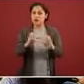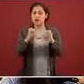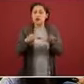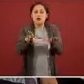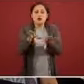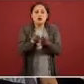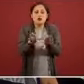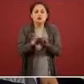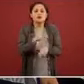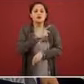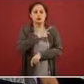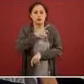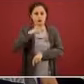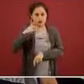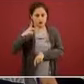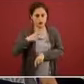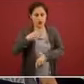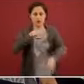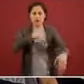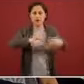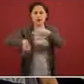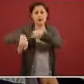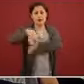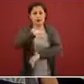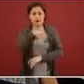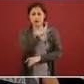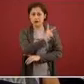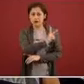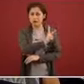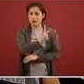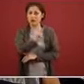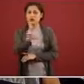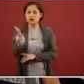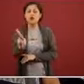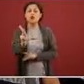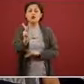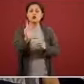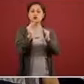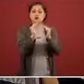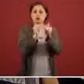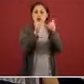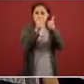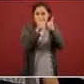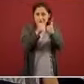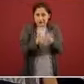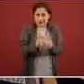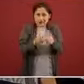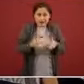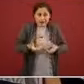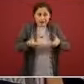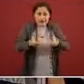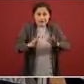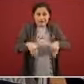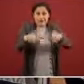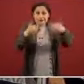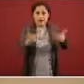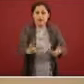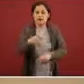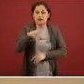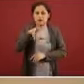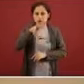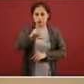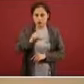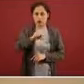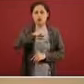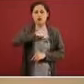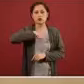las personas se mantengan fuera del espacio público, y esto lo hemos dicho de manera muy simple con una